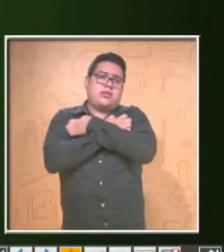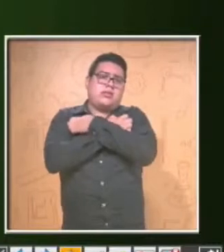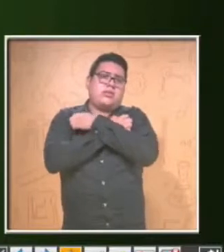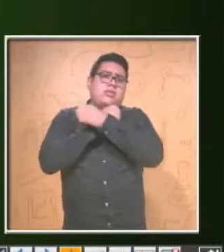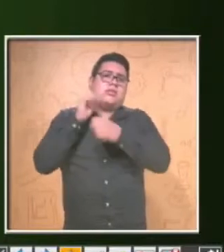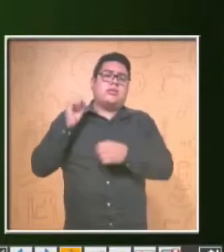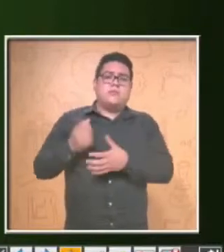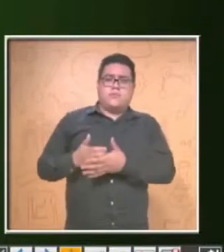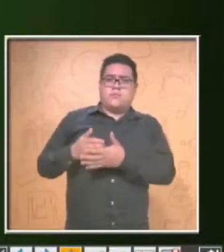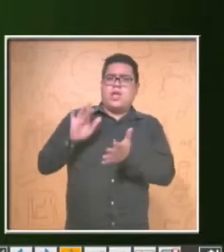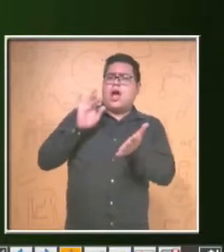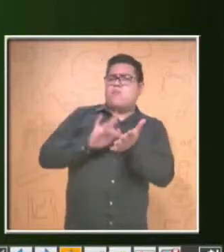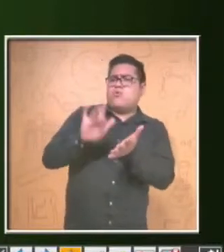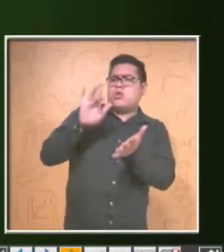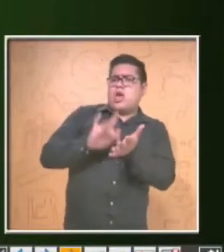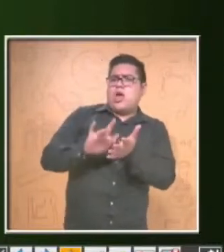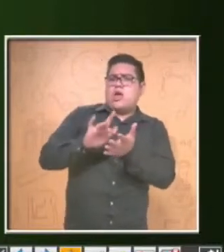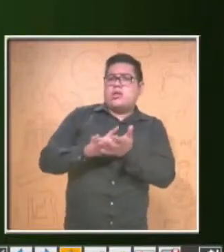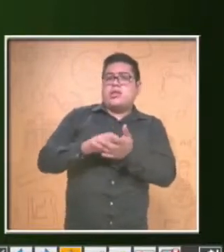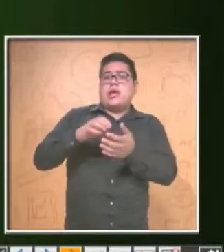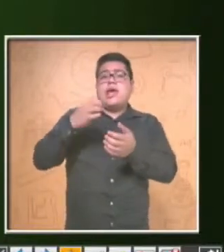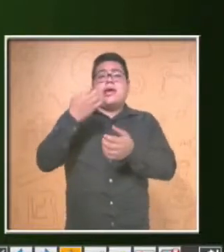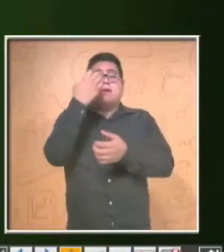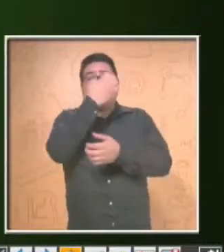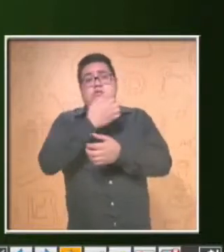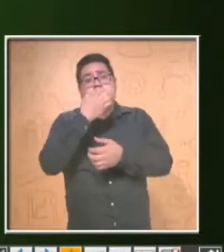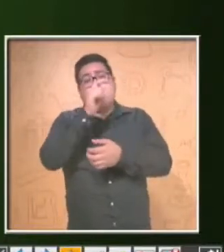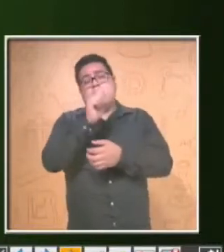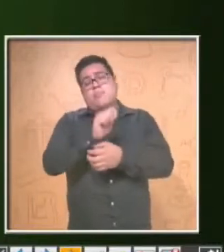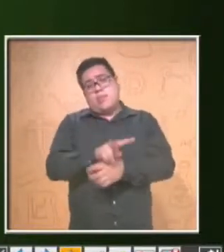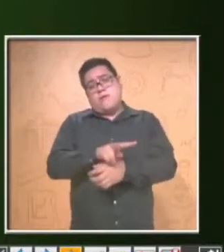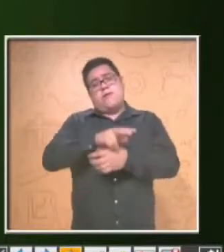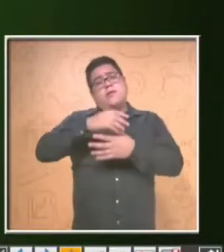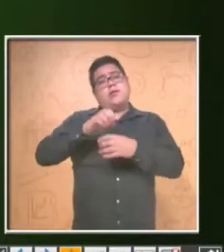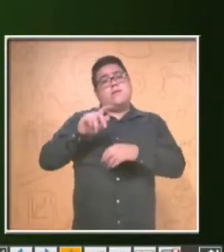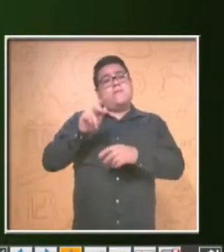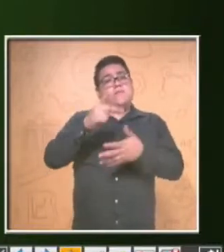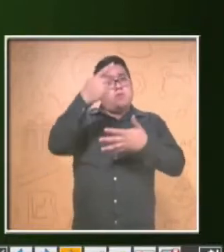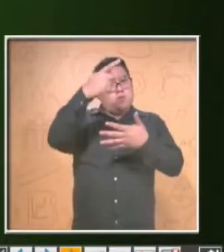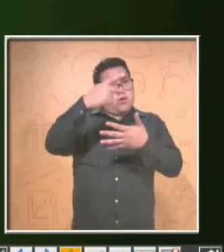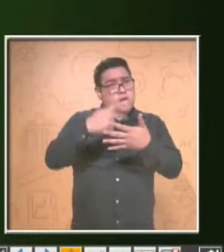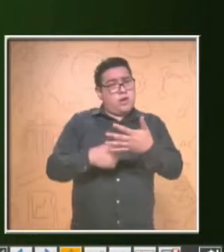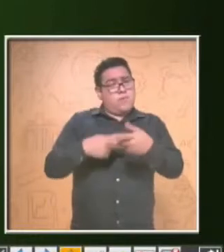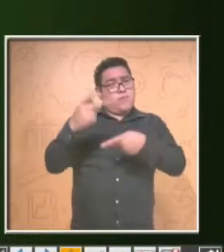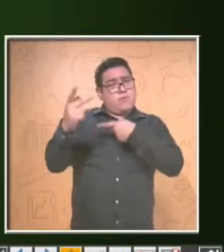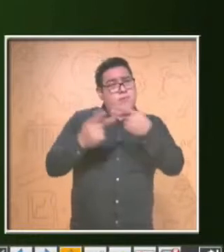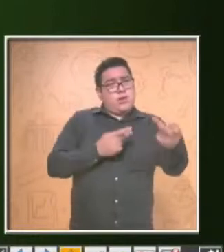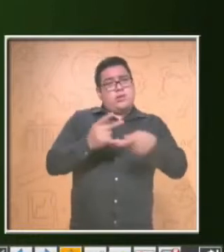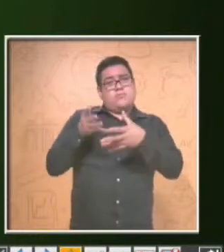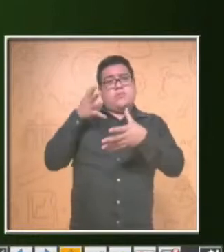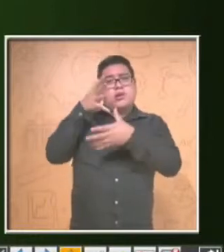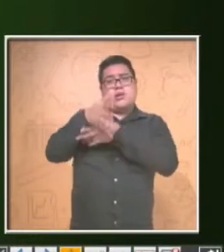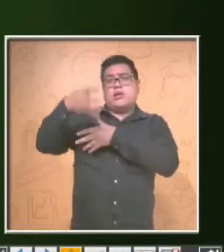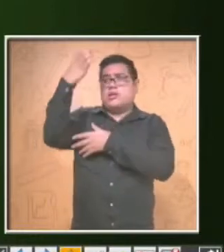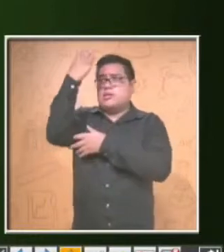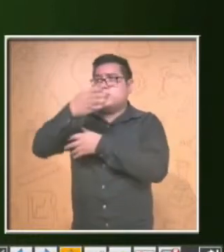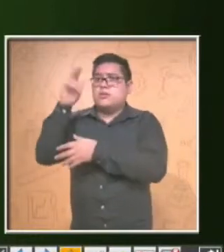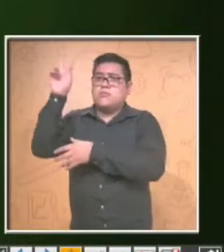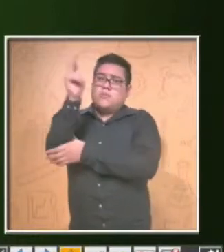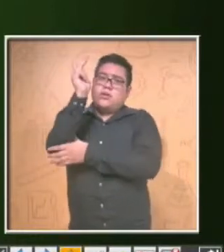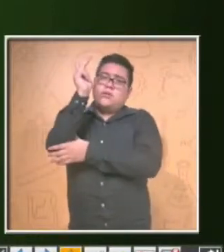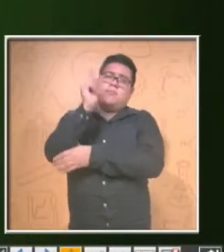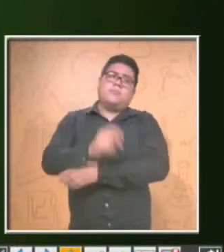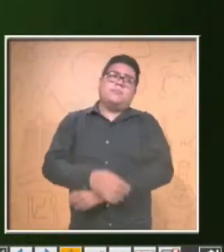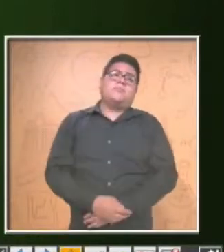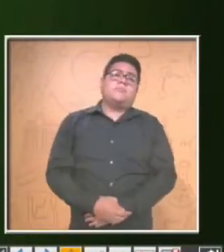la Secretaría de Educación a través de Escuela TV, en el programa de preparación para el ingreso a nivel